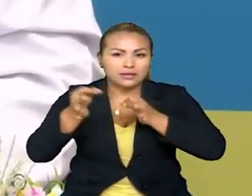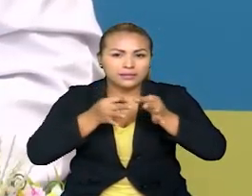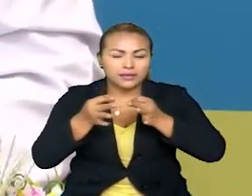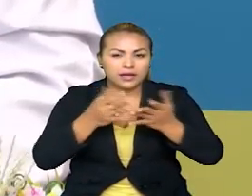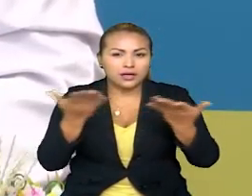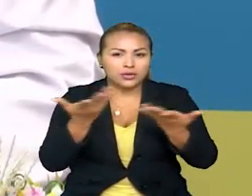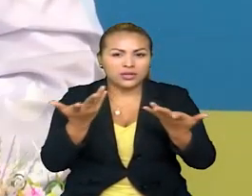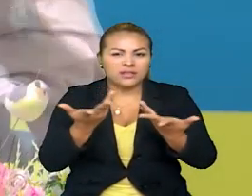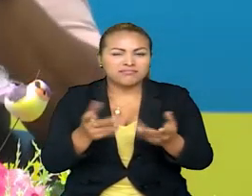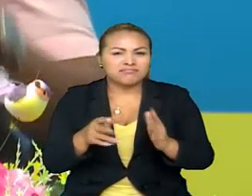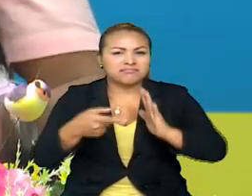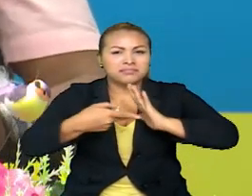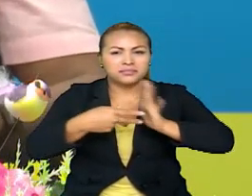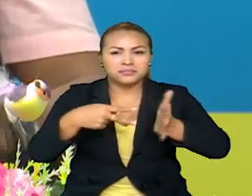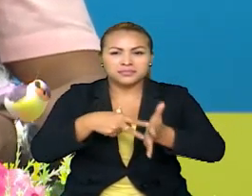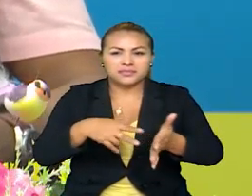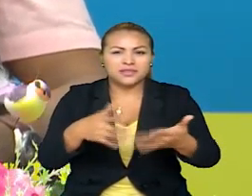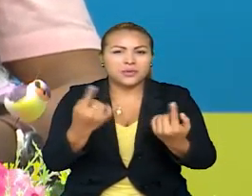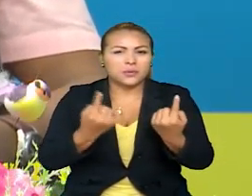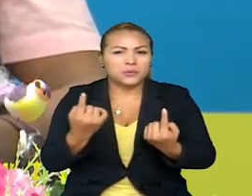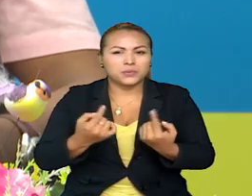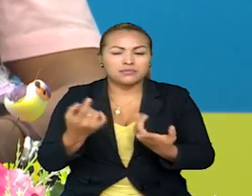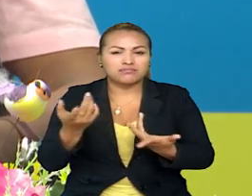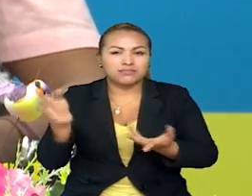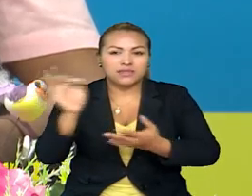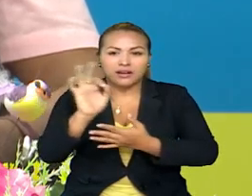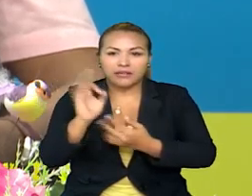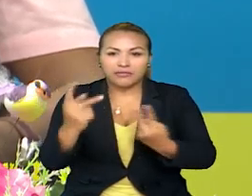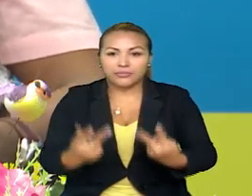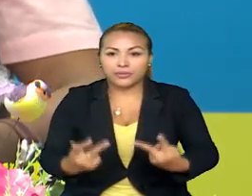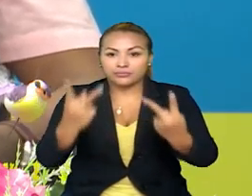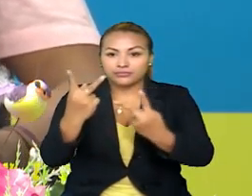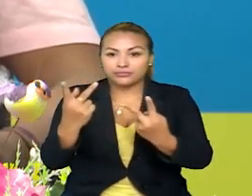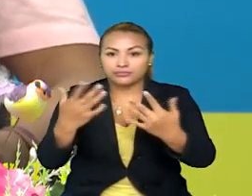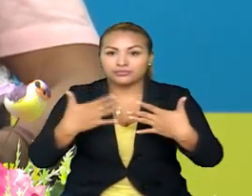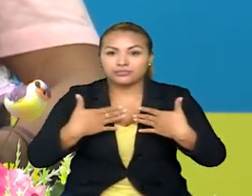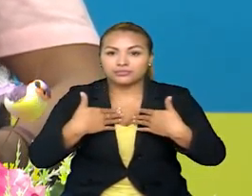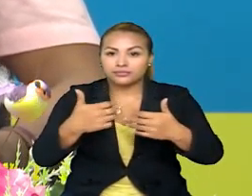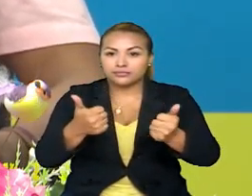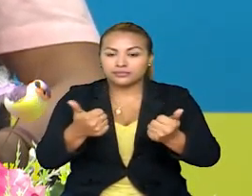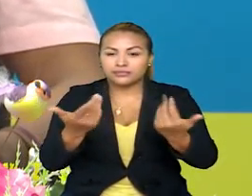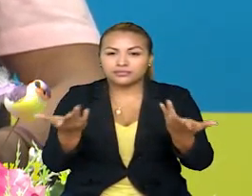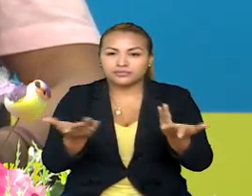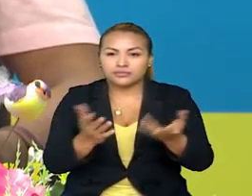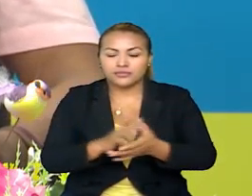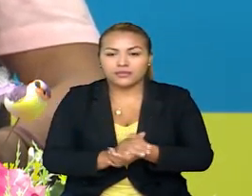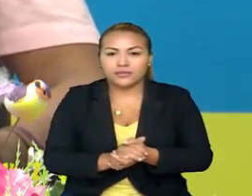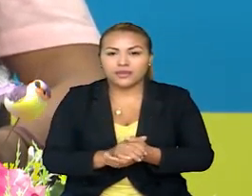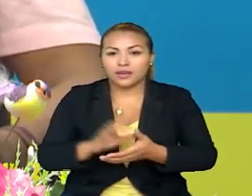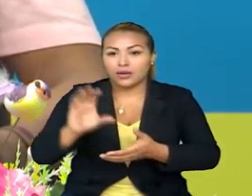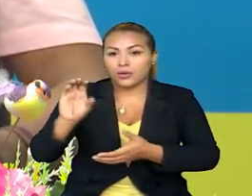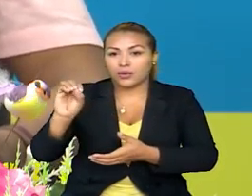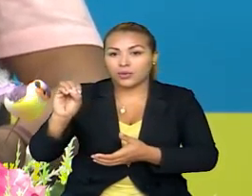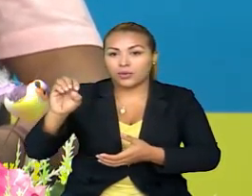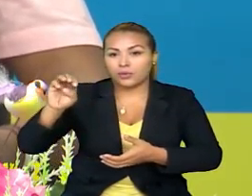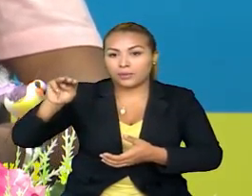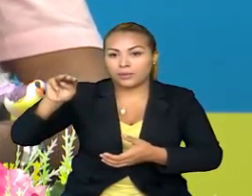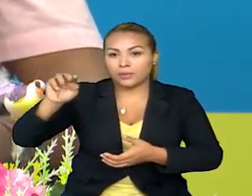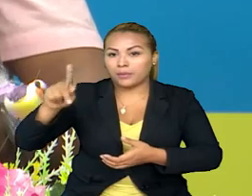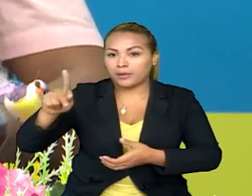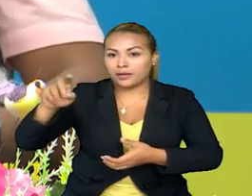saludable que es cuál es el concepto que tiene la organización mundial de la salud y la organización panamericana